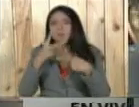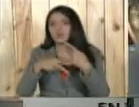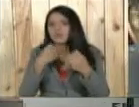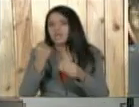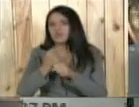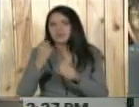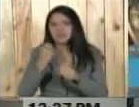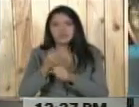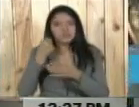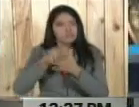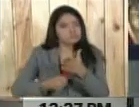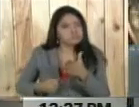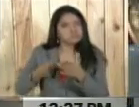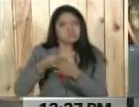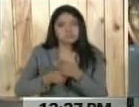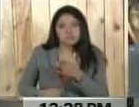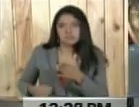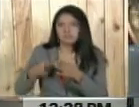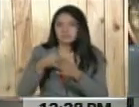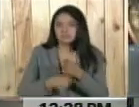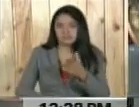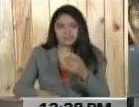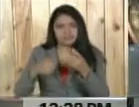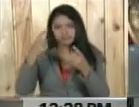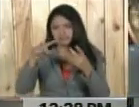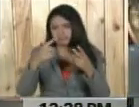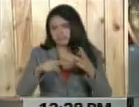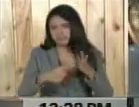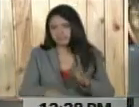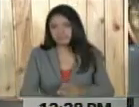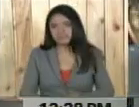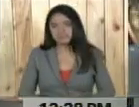productivos intensivos, etcétera, etcétera.